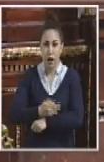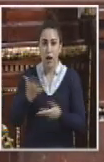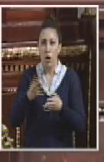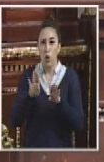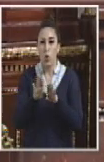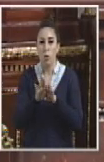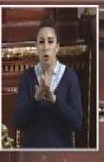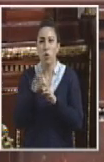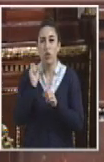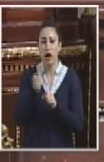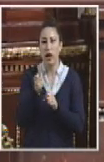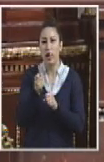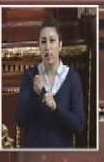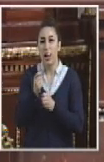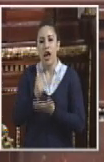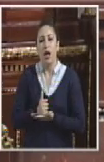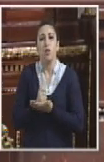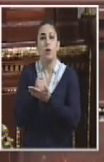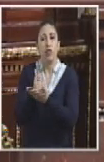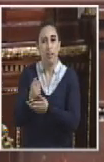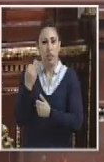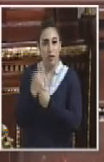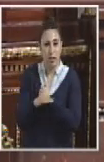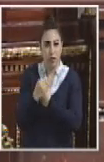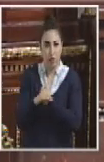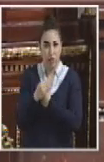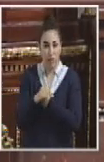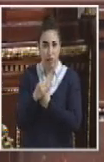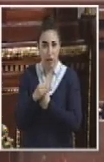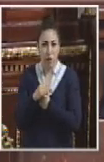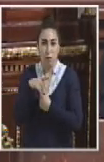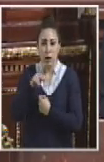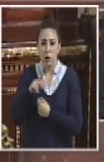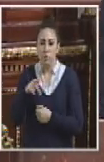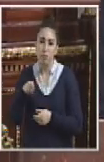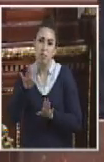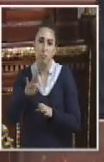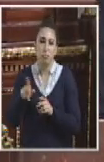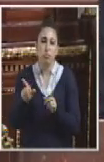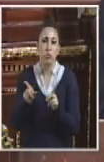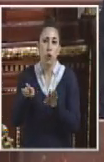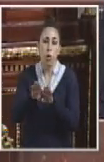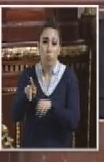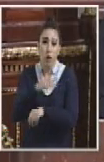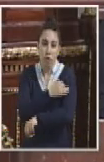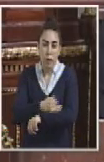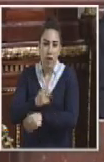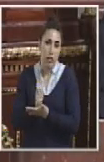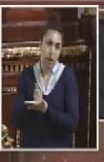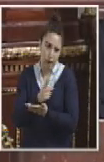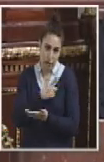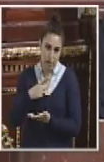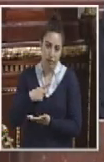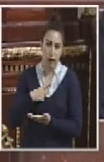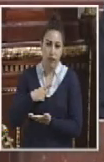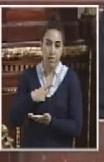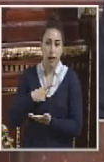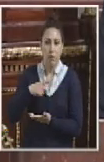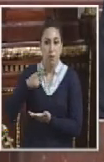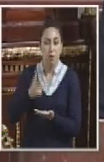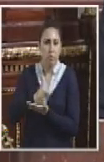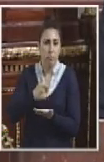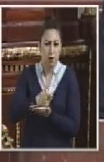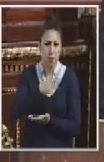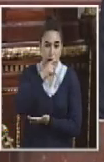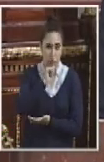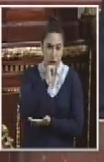algo cotidiano sin que la familia en general observara un menoscabo económico o social, pero en la actualidad todos los miembros de la familia